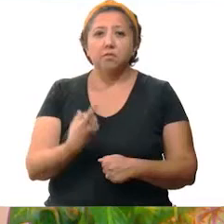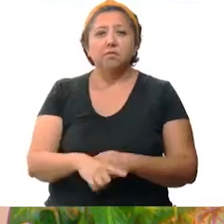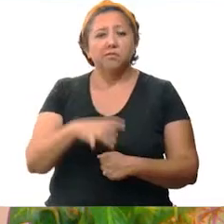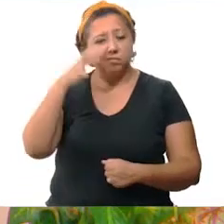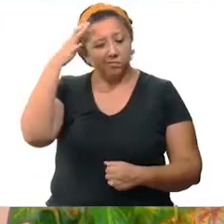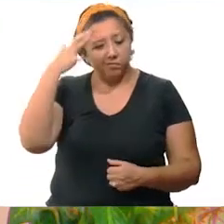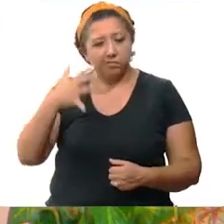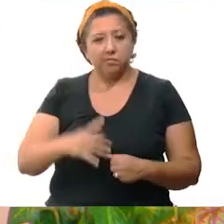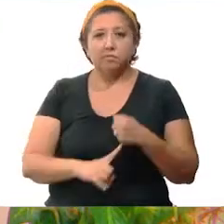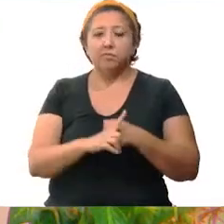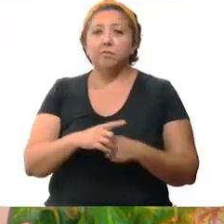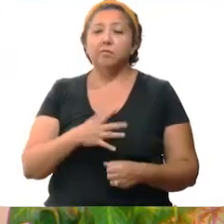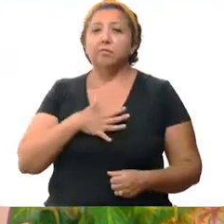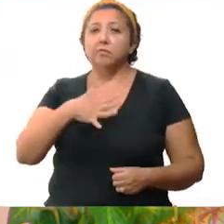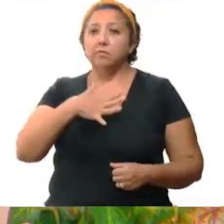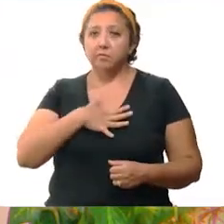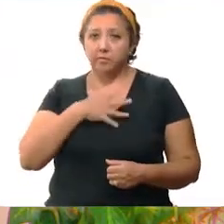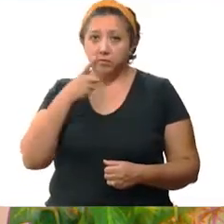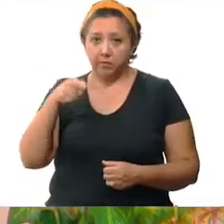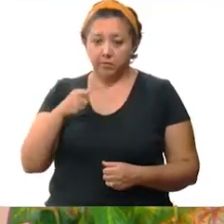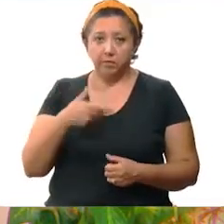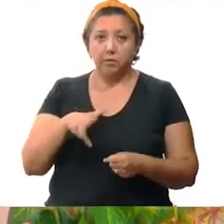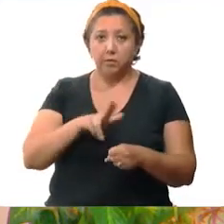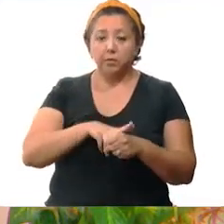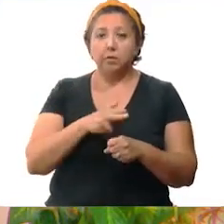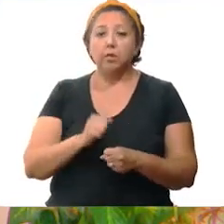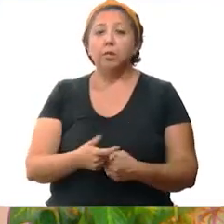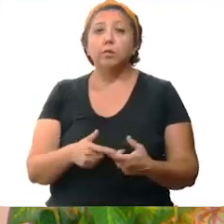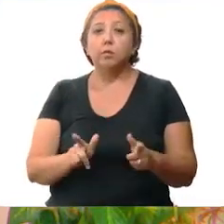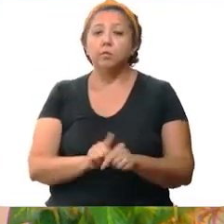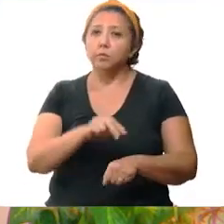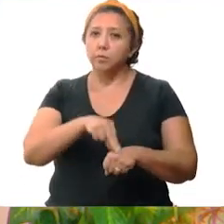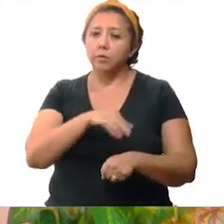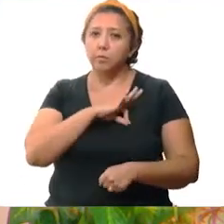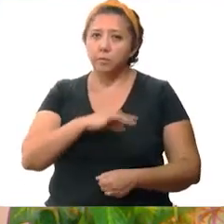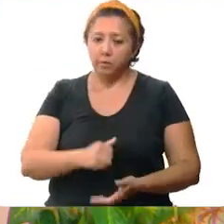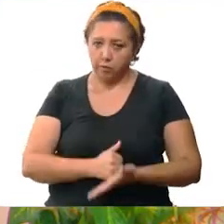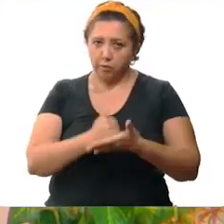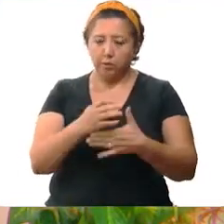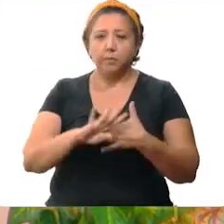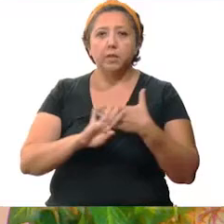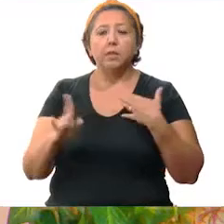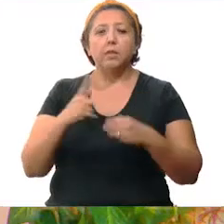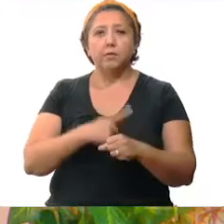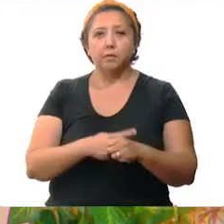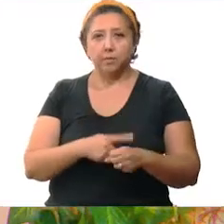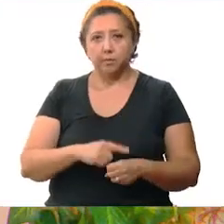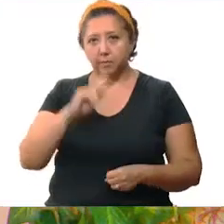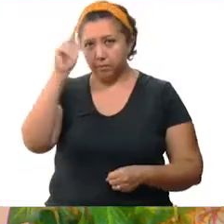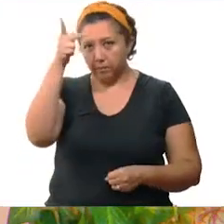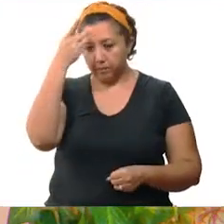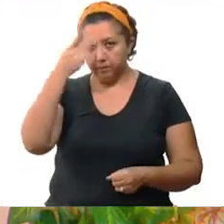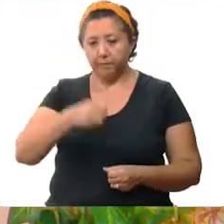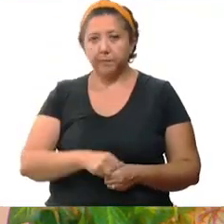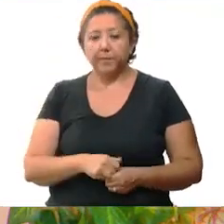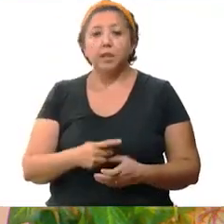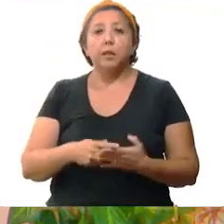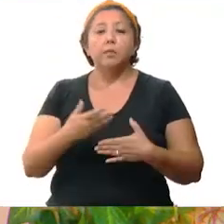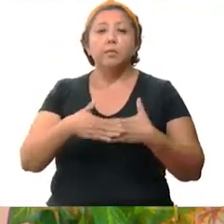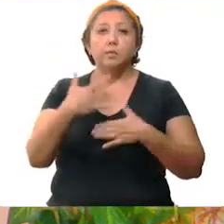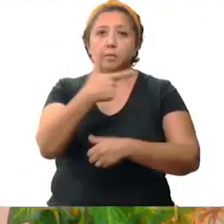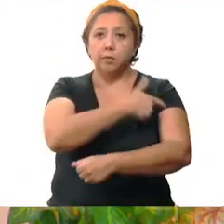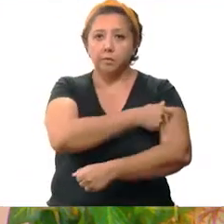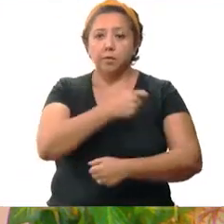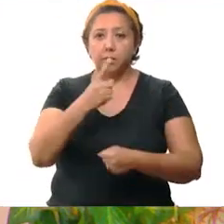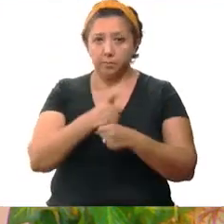de cabeza, falta de oxigenación. En el hospital, un equipo de especialistas podrá ayudarlos y evitar que la enfermedad se complique. El proceso de